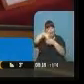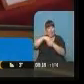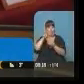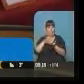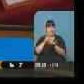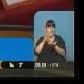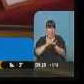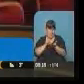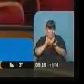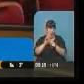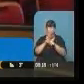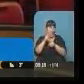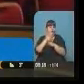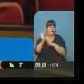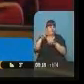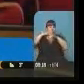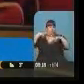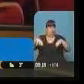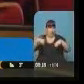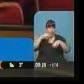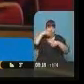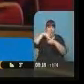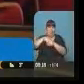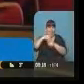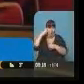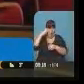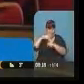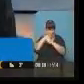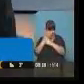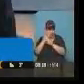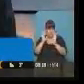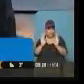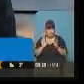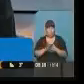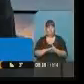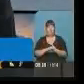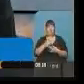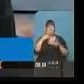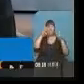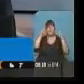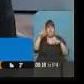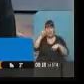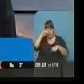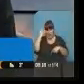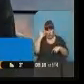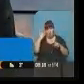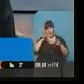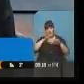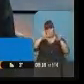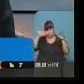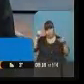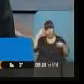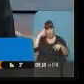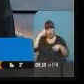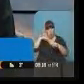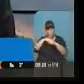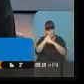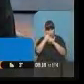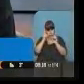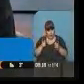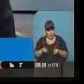salta como si estaría funcionando en el aro dentro del pub las urnas claro decimos que los temas nacionales repercuten en el parlamento